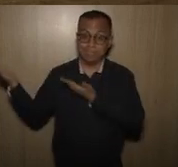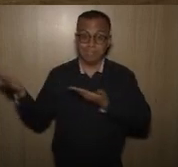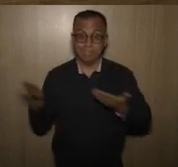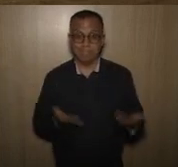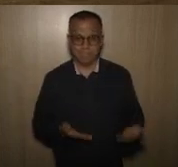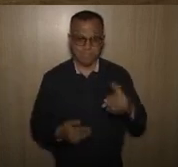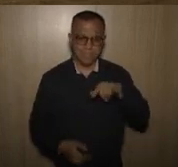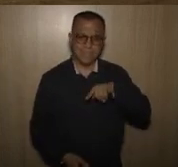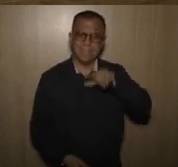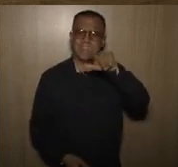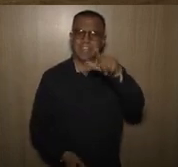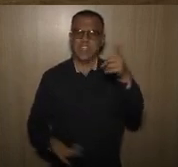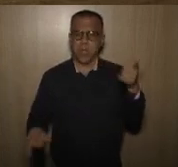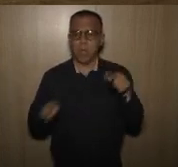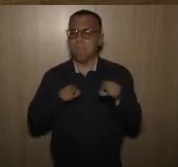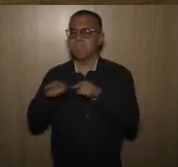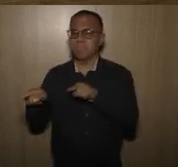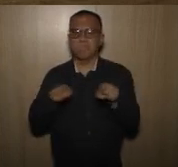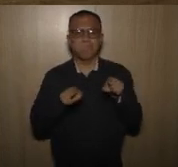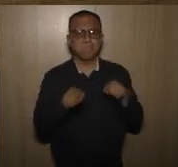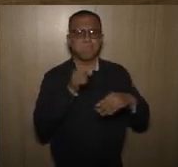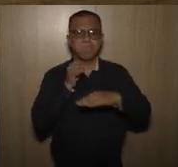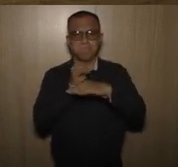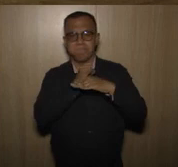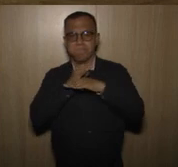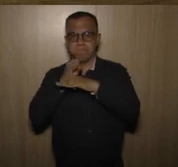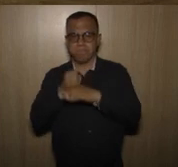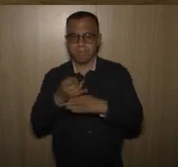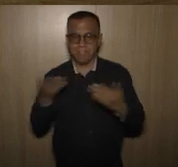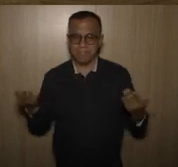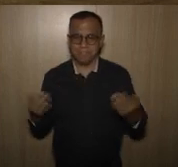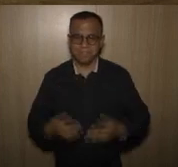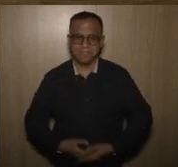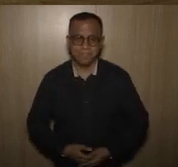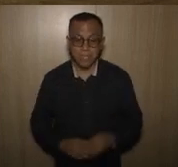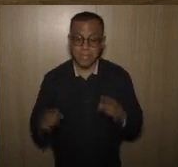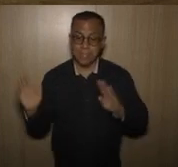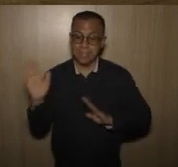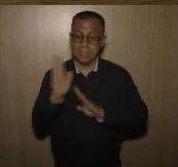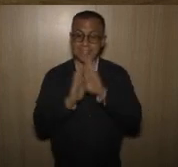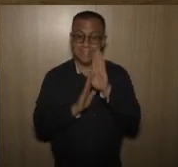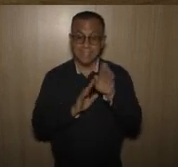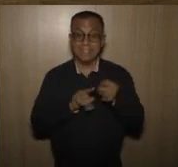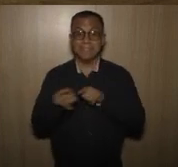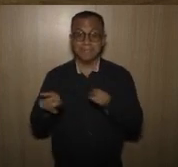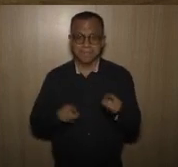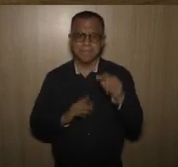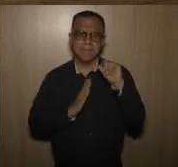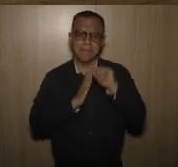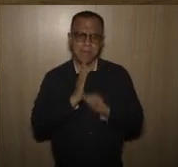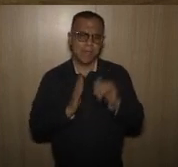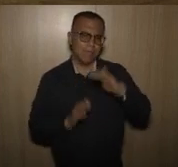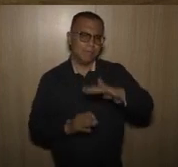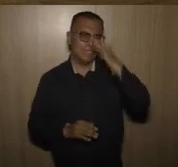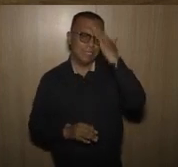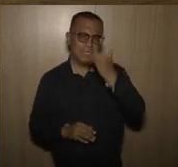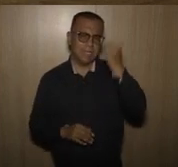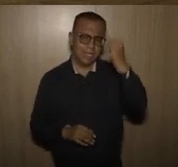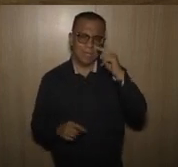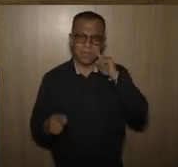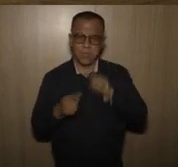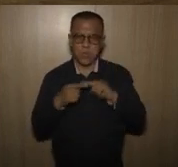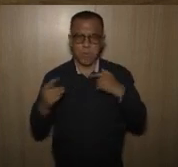ese liderazgo institucional para que efectivamente sus desarrollos de programas académicos